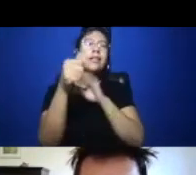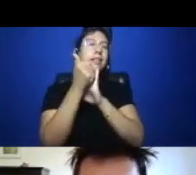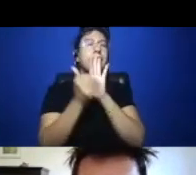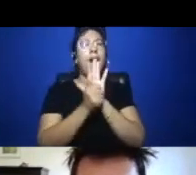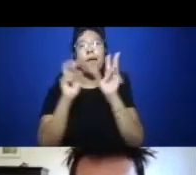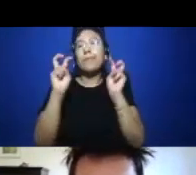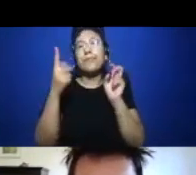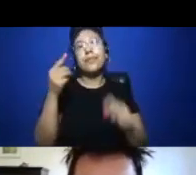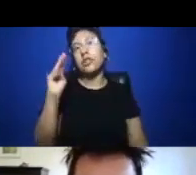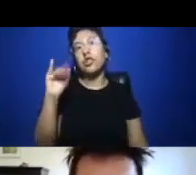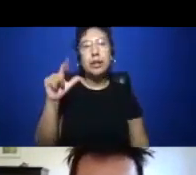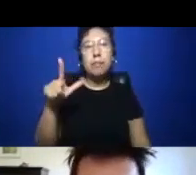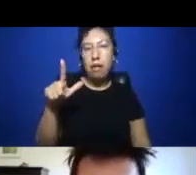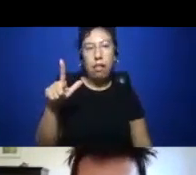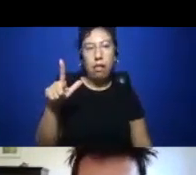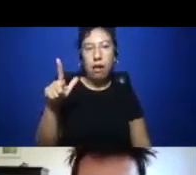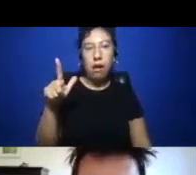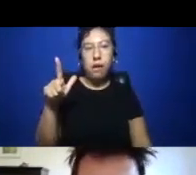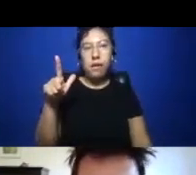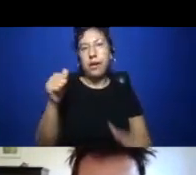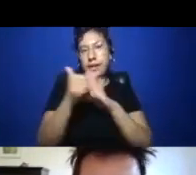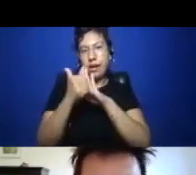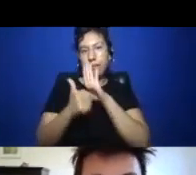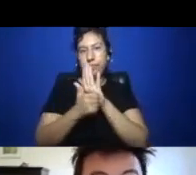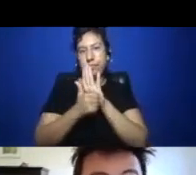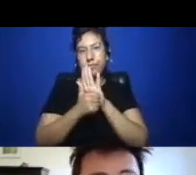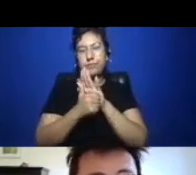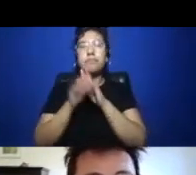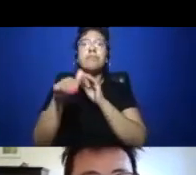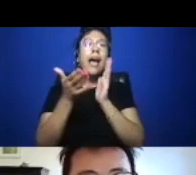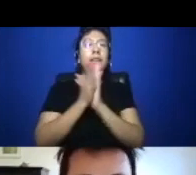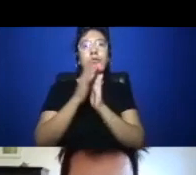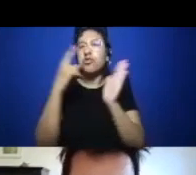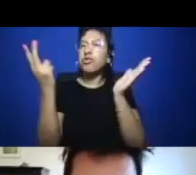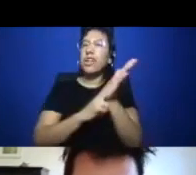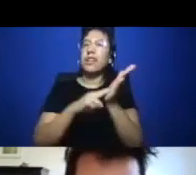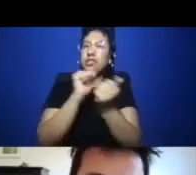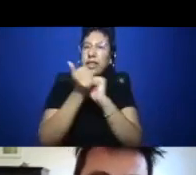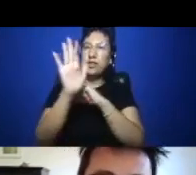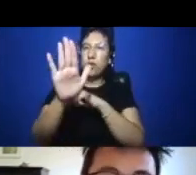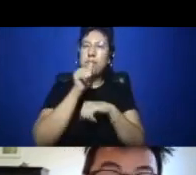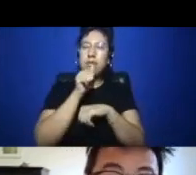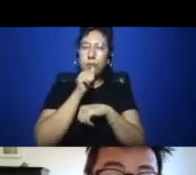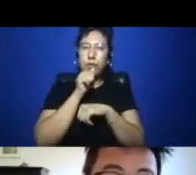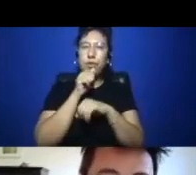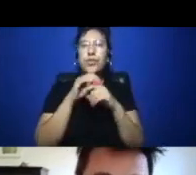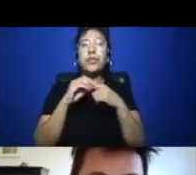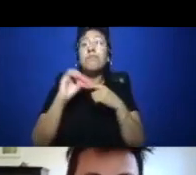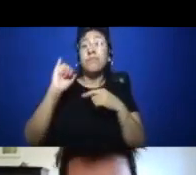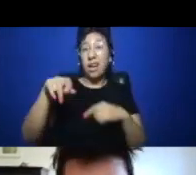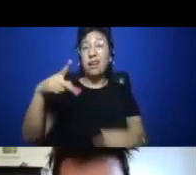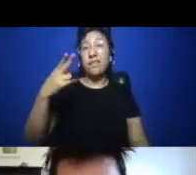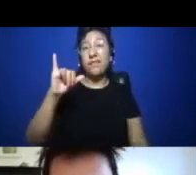presentaba como un Gmail, una cuenta de Gmail pidiéndole que firmaran y cambiara su